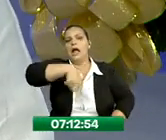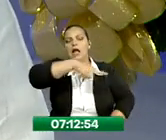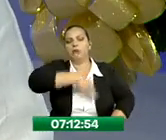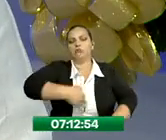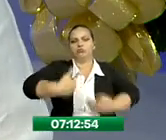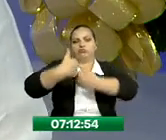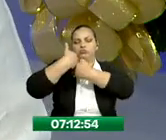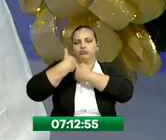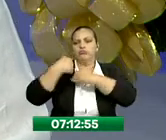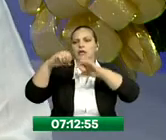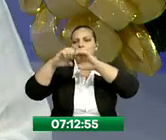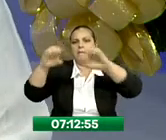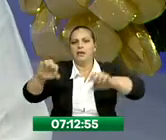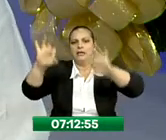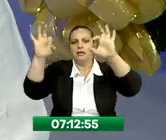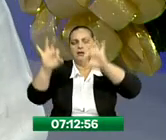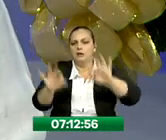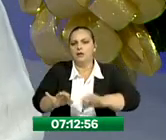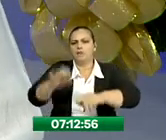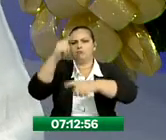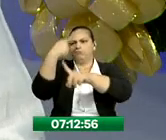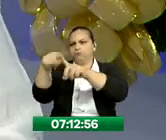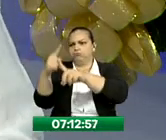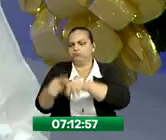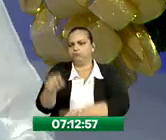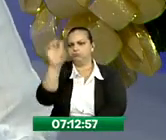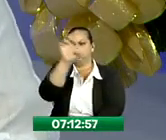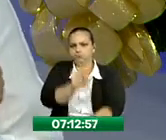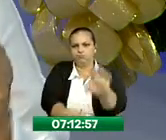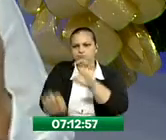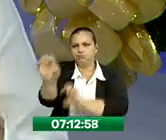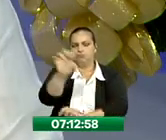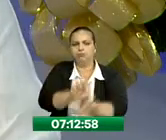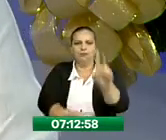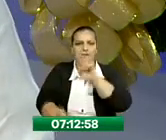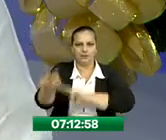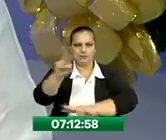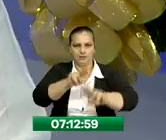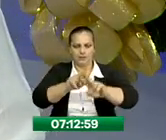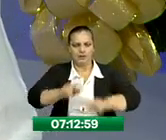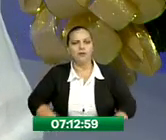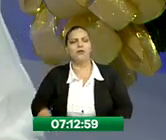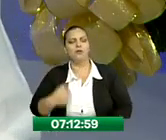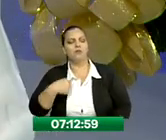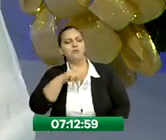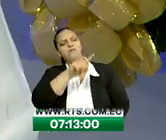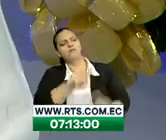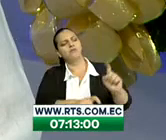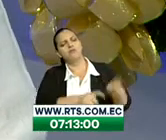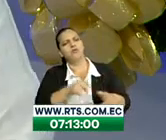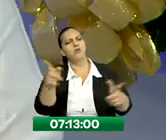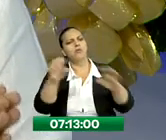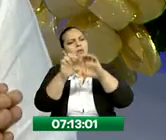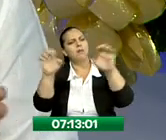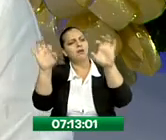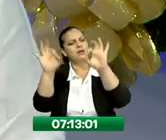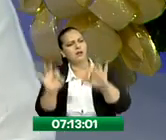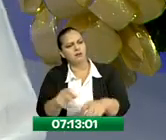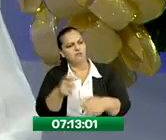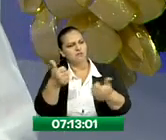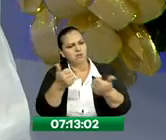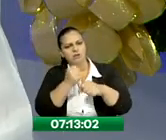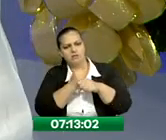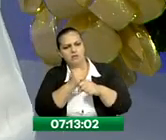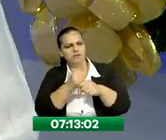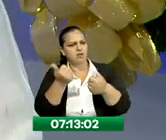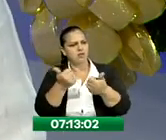del directorio de Arconel, tomé esa decisión y basado en los aspectos que le mencioné, la empresa se encuentra intervenida. ¿Qué significa eso,